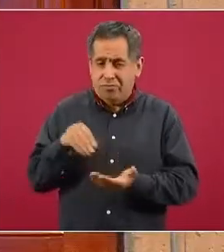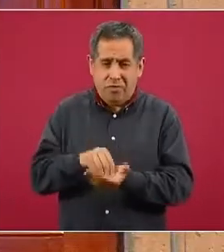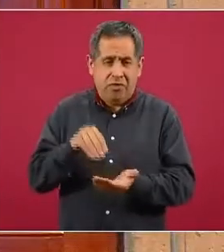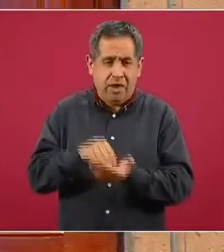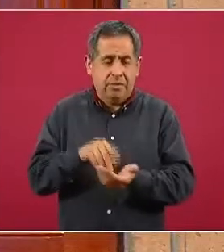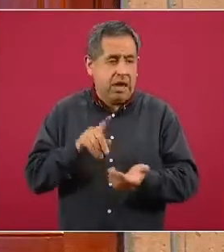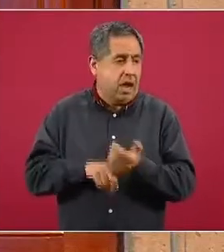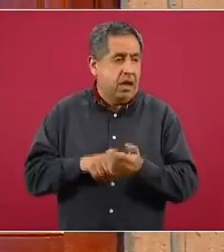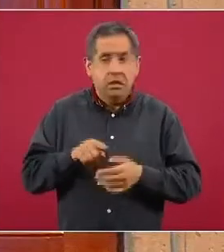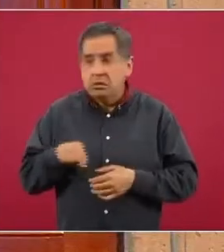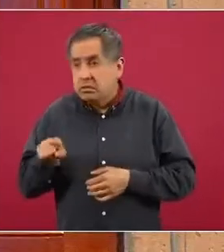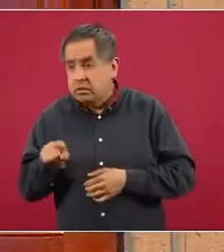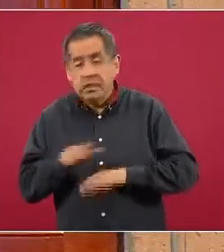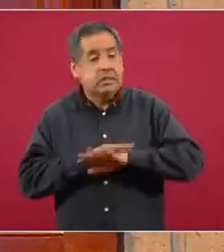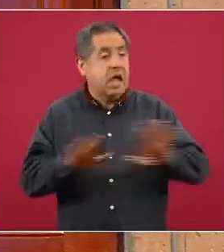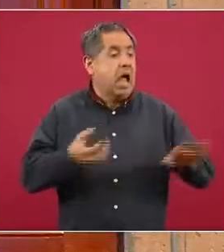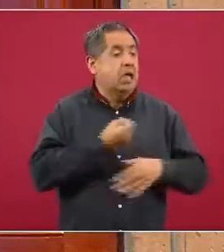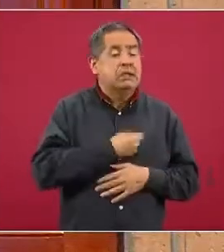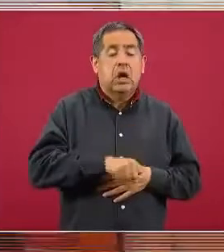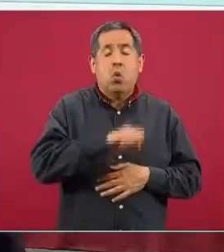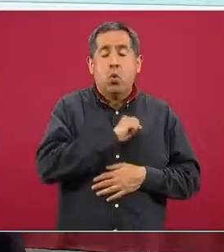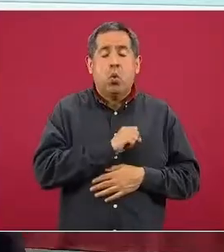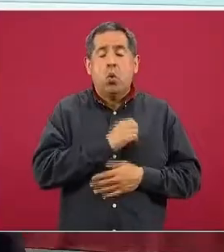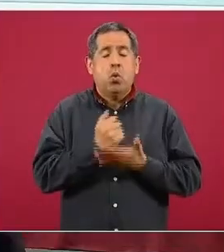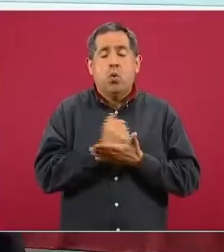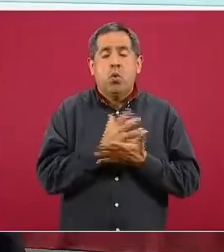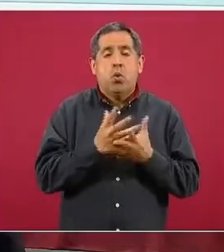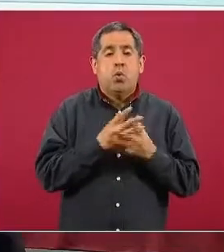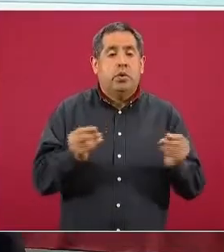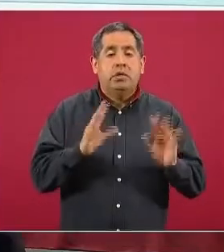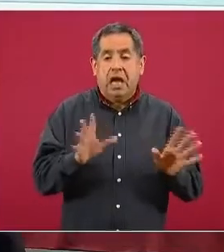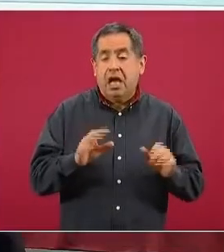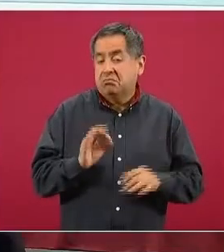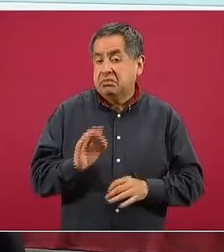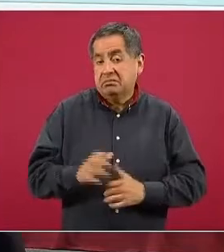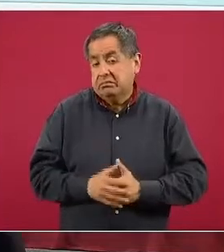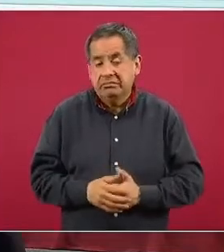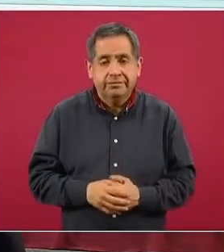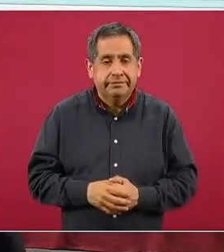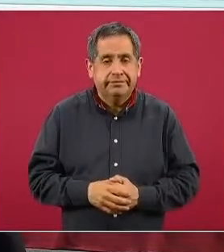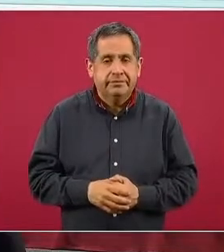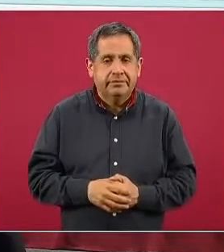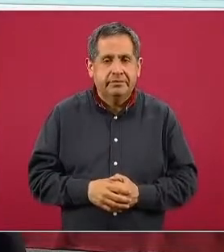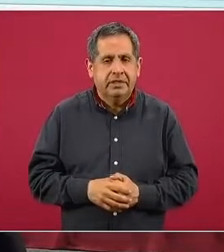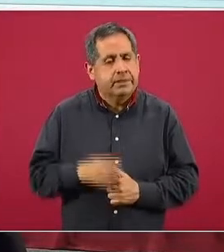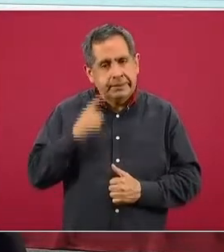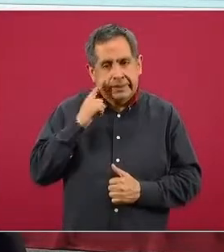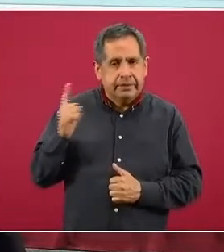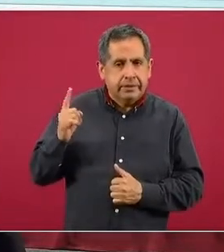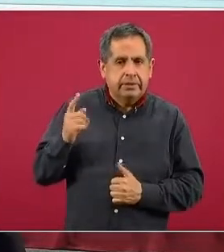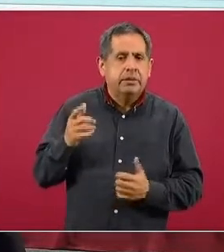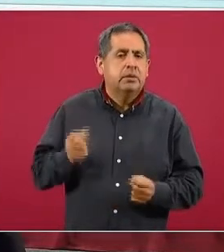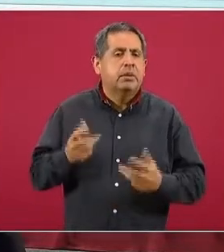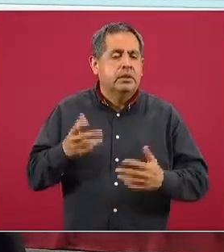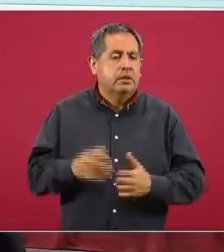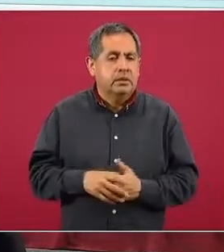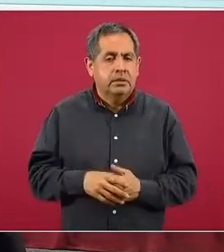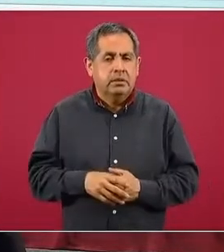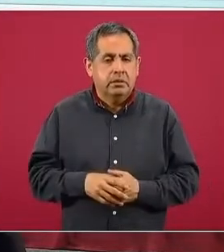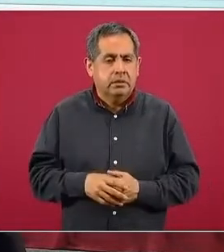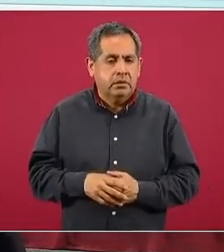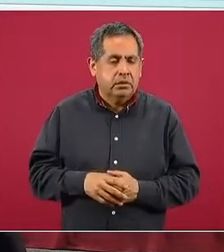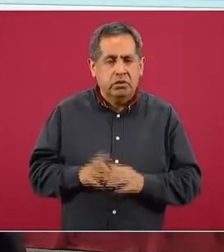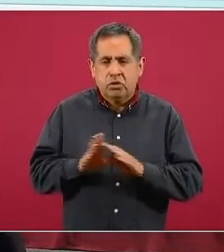se han recuperado de la enfermedad. Veamos las siguientes diapositivas. Ahora tenemos